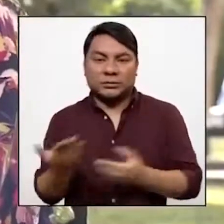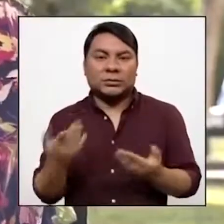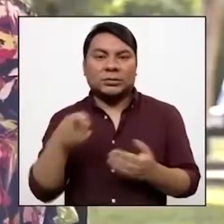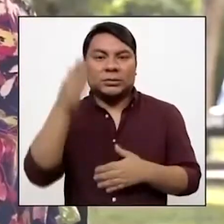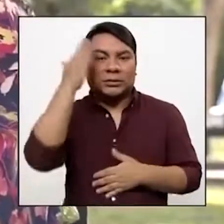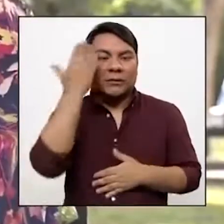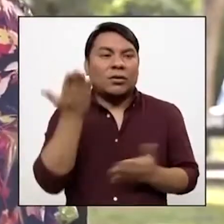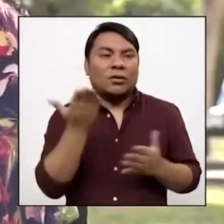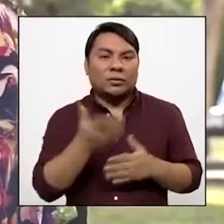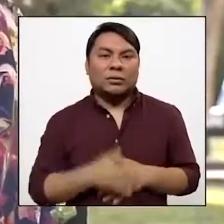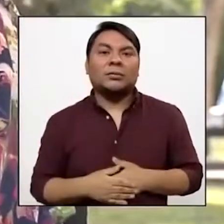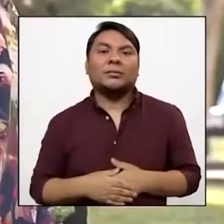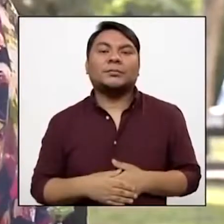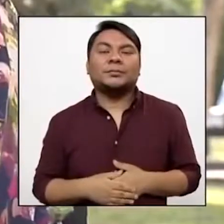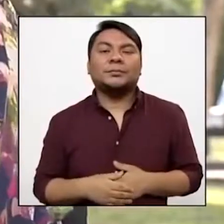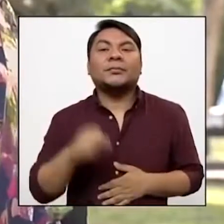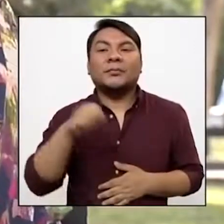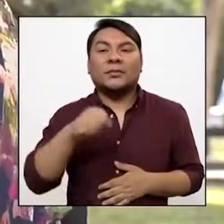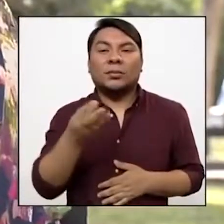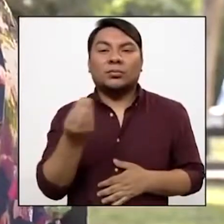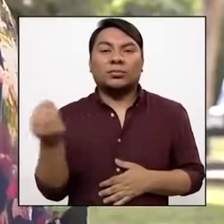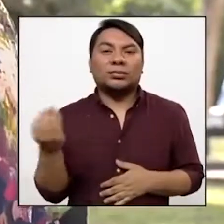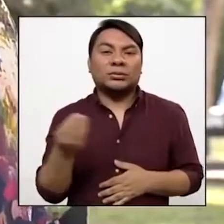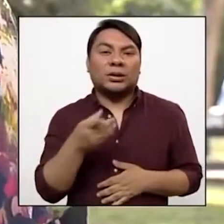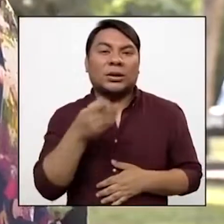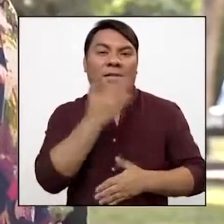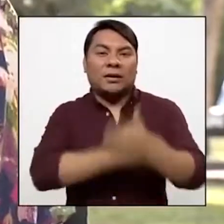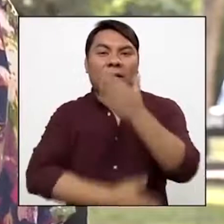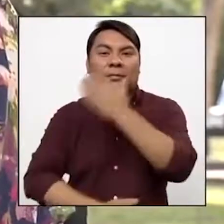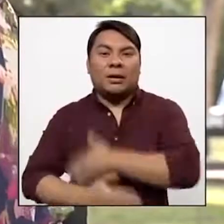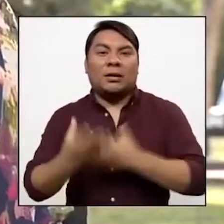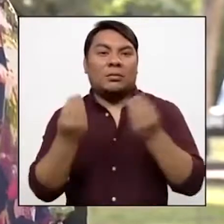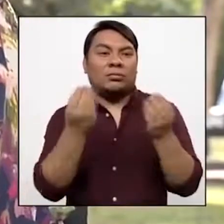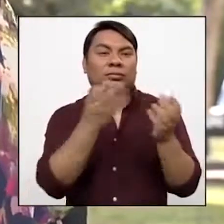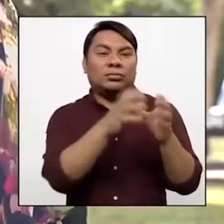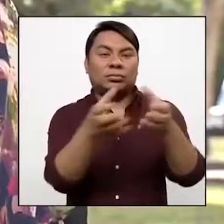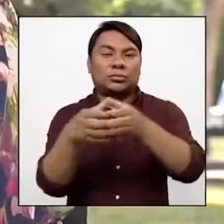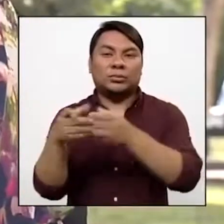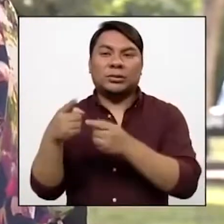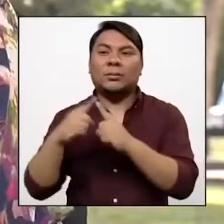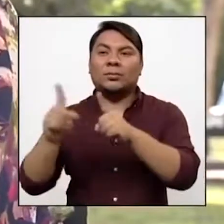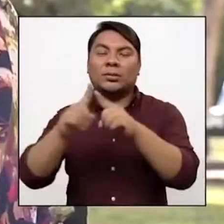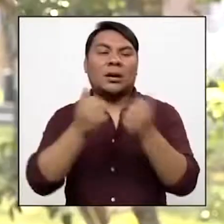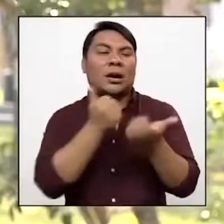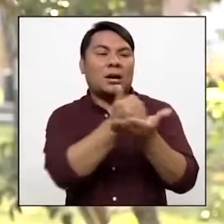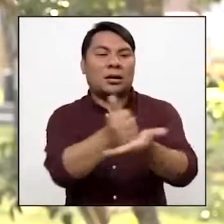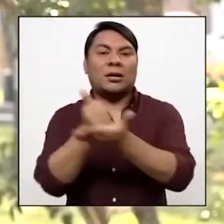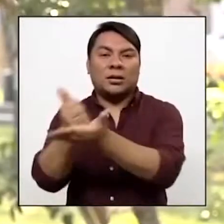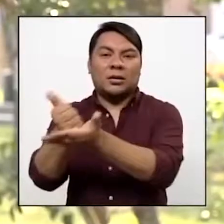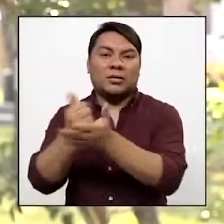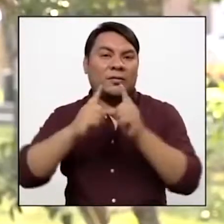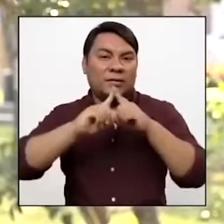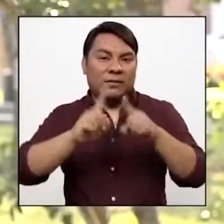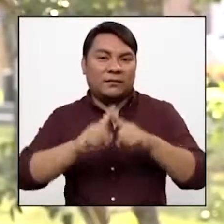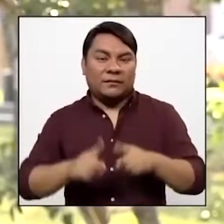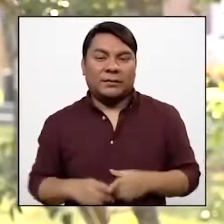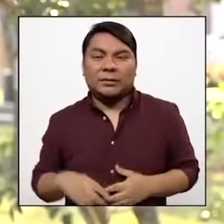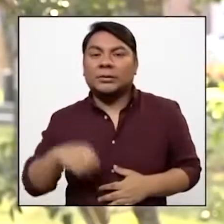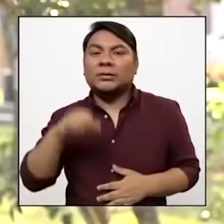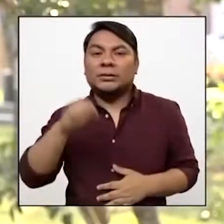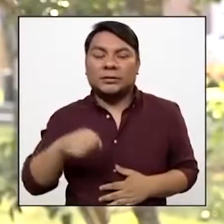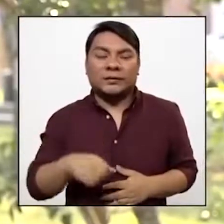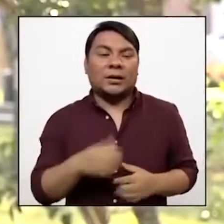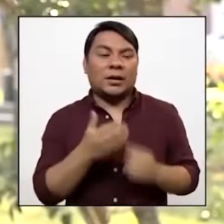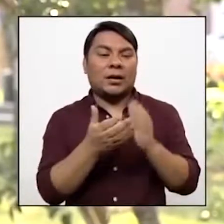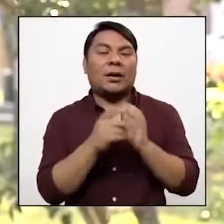Claro, pues son muchos tipos de discapacidad y en cada una de ellas, pues definitivamente la ayuda es distinta, ¿no? Así es. Cada una de las